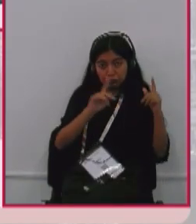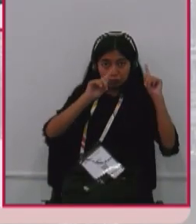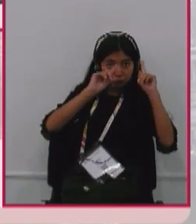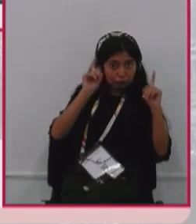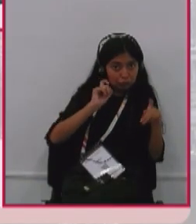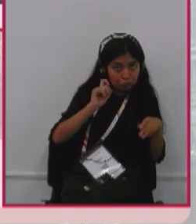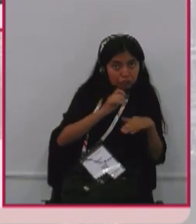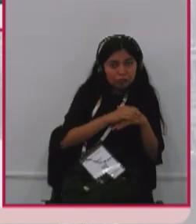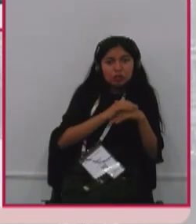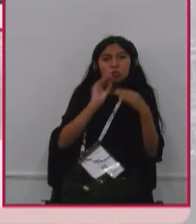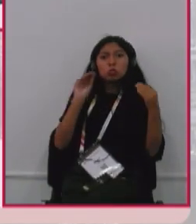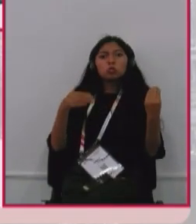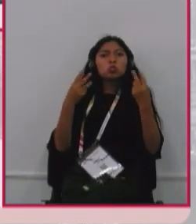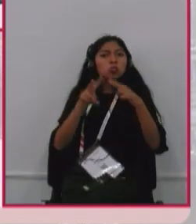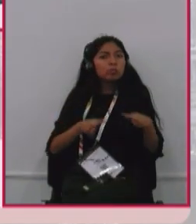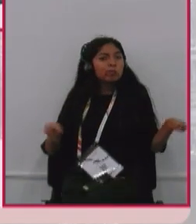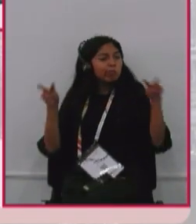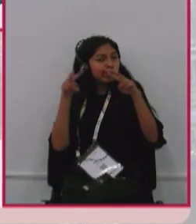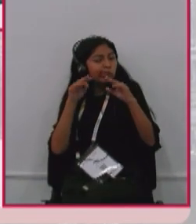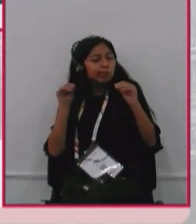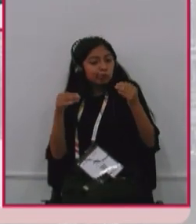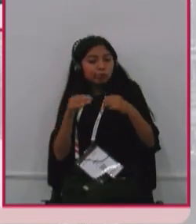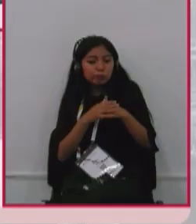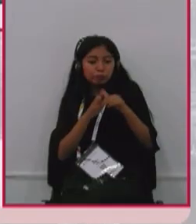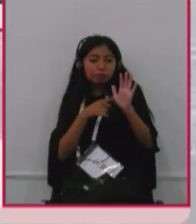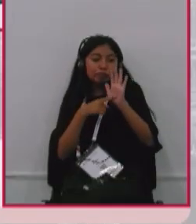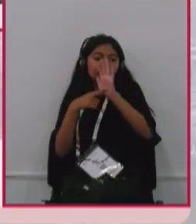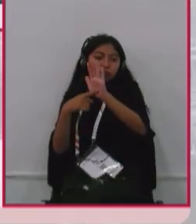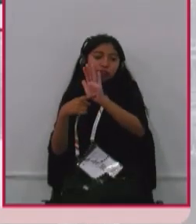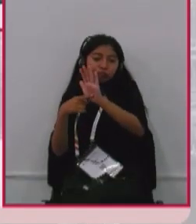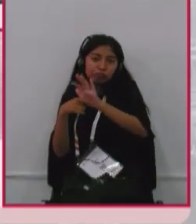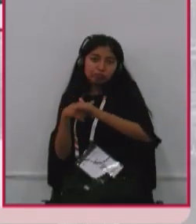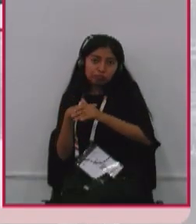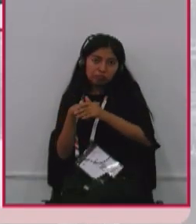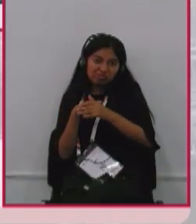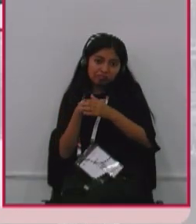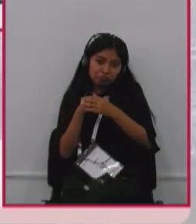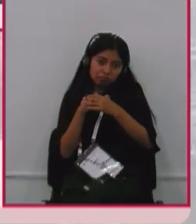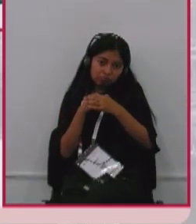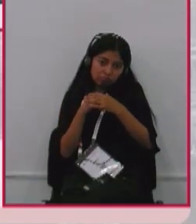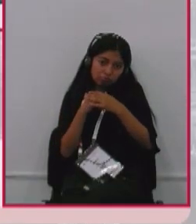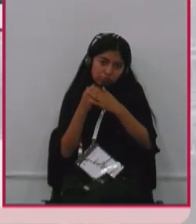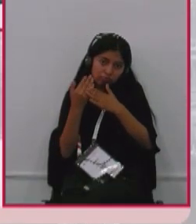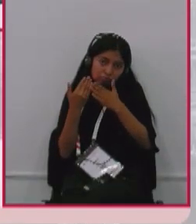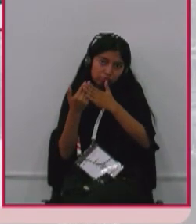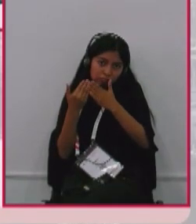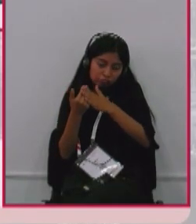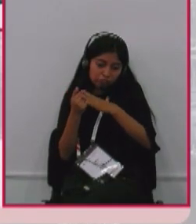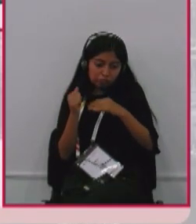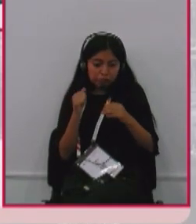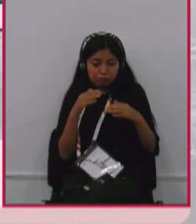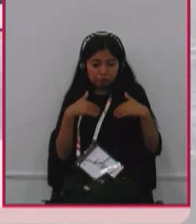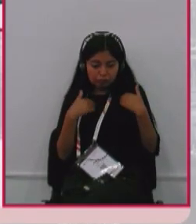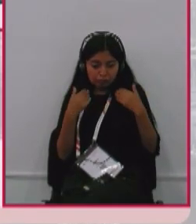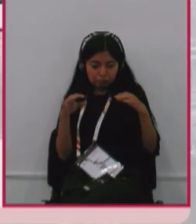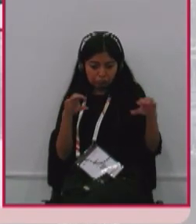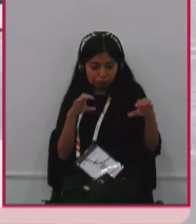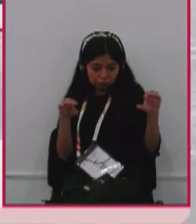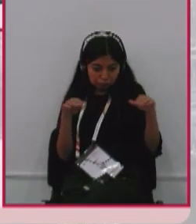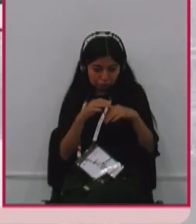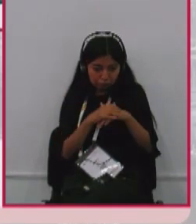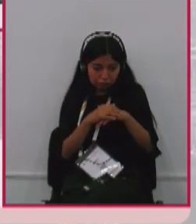hacen: ¿cómo validar esto? Y bueno, demostramos entonces cómo con pruebas de laboratorio, pruebas pilotos, se pueden hacer bastante